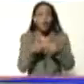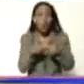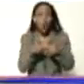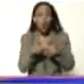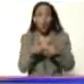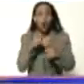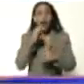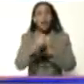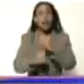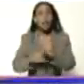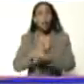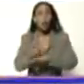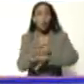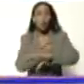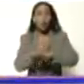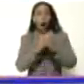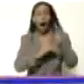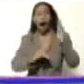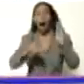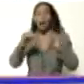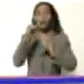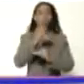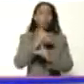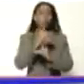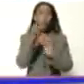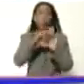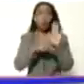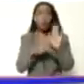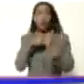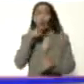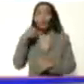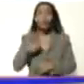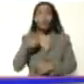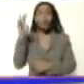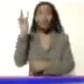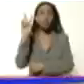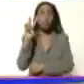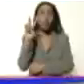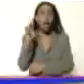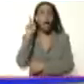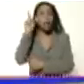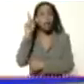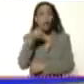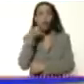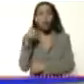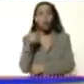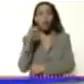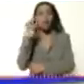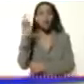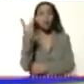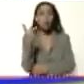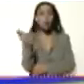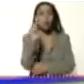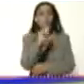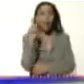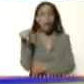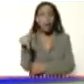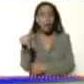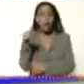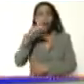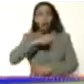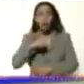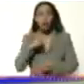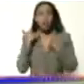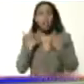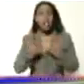Intergubernamental de Alto Nivel Rusia-Venezuela en la ciudad de Moscú durante el segundo semestre de este año. Desde ya, nos